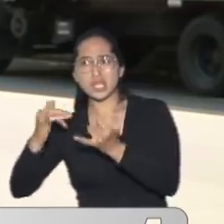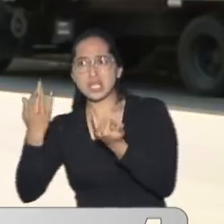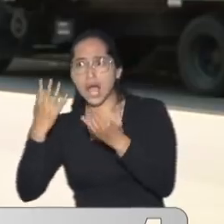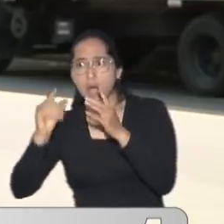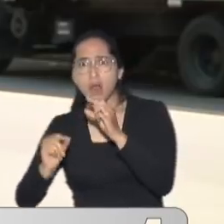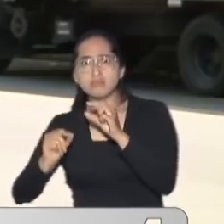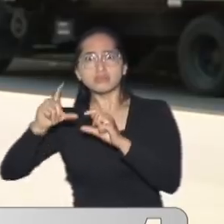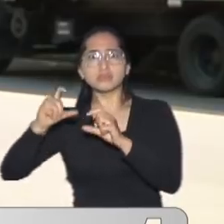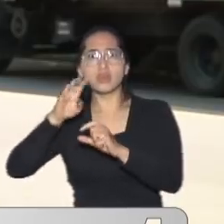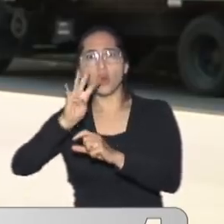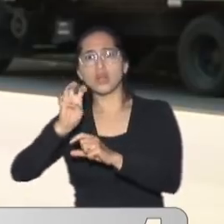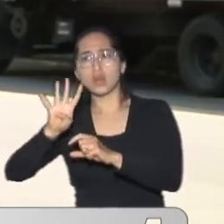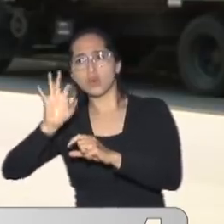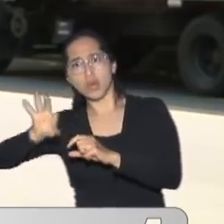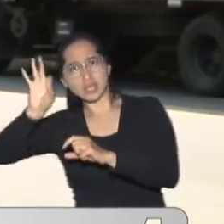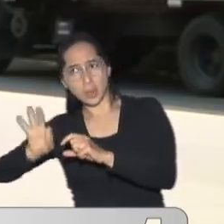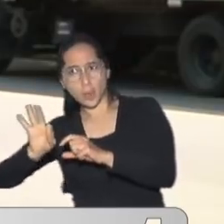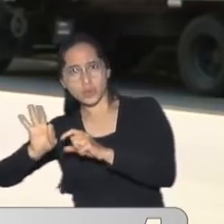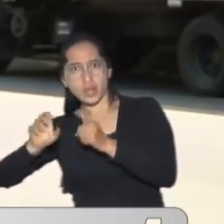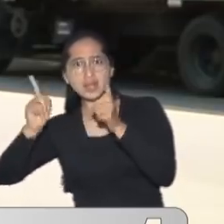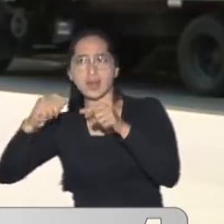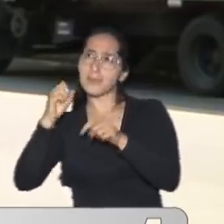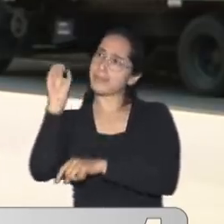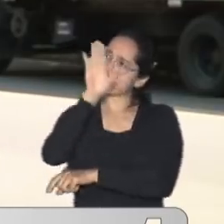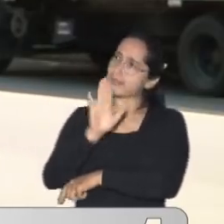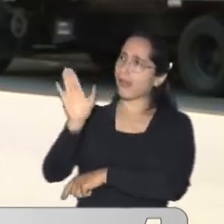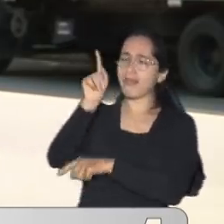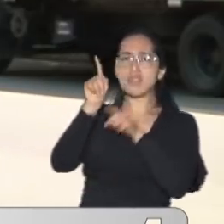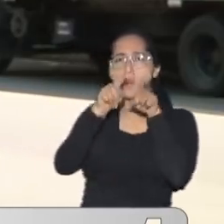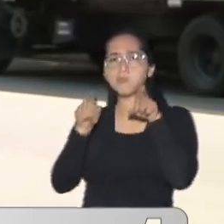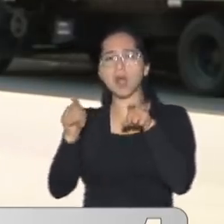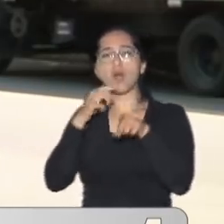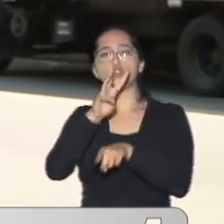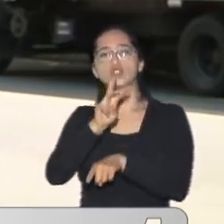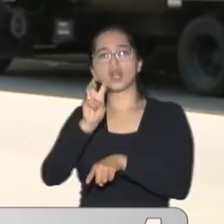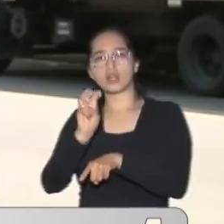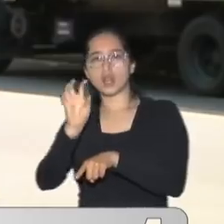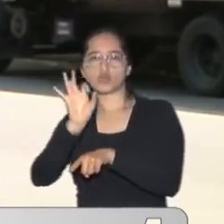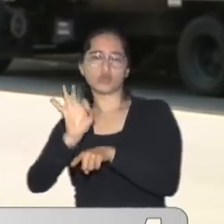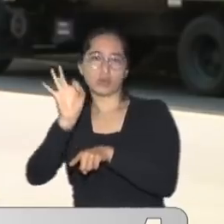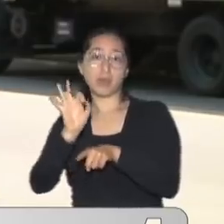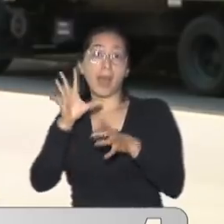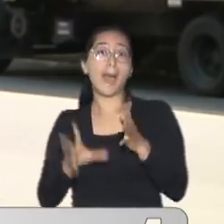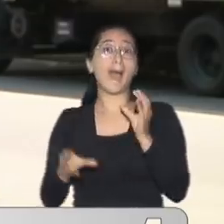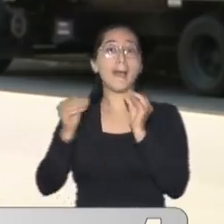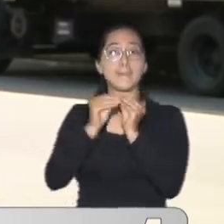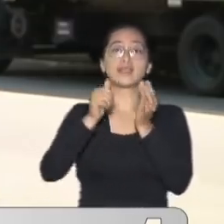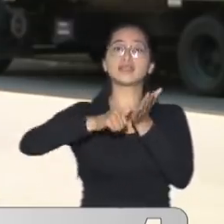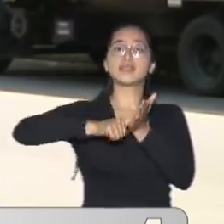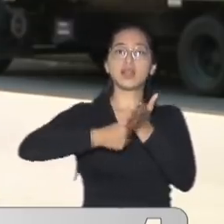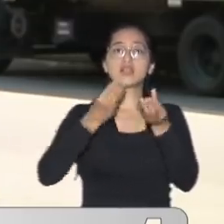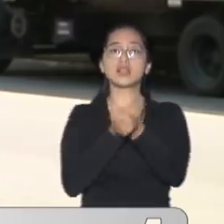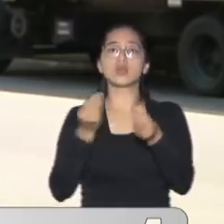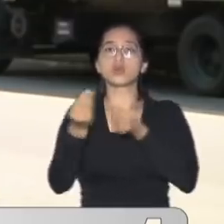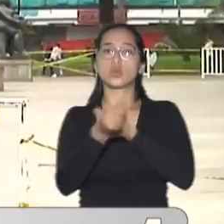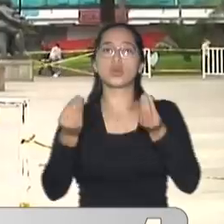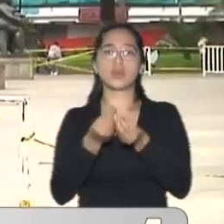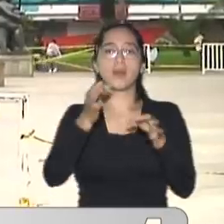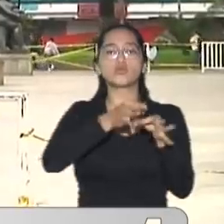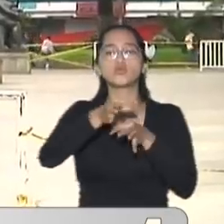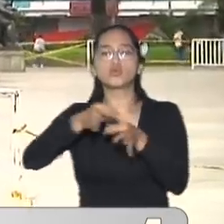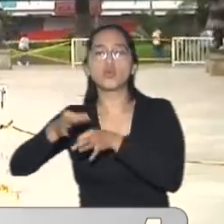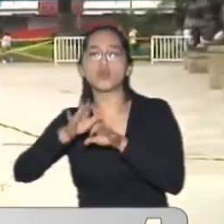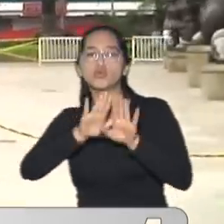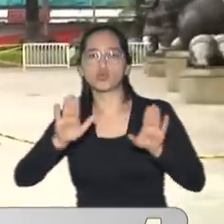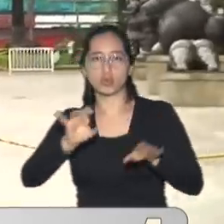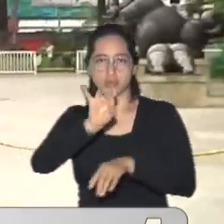en el departamento de Antioquia el 88%. También se tendrá un pico y cédula para Medellín y 7 municipios del oriente antioqueño.